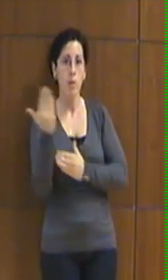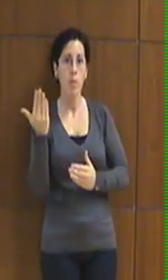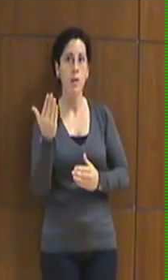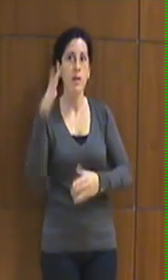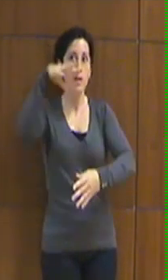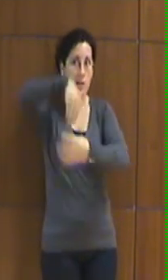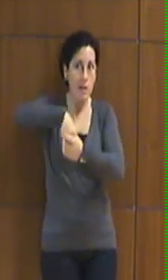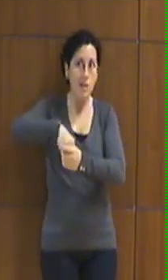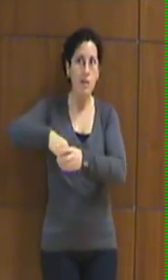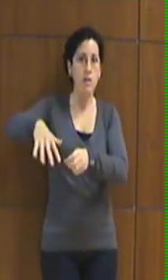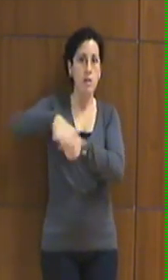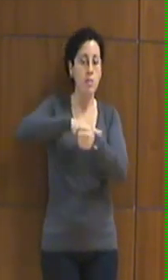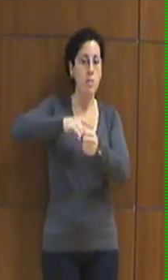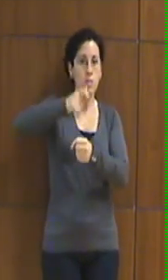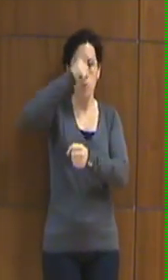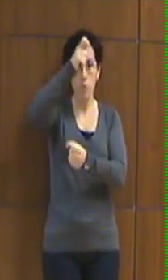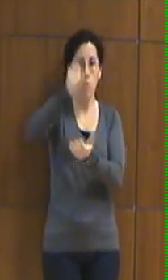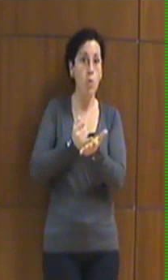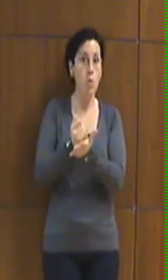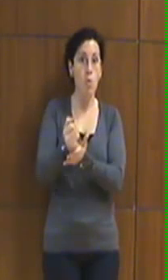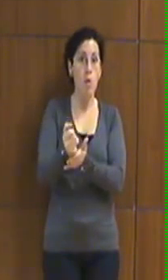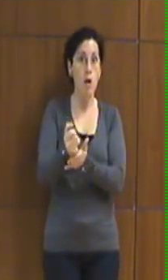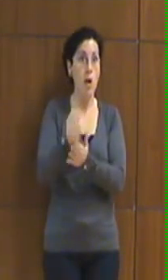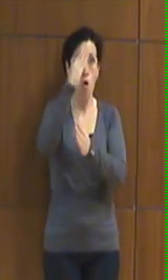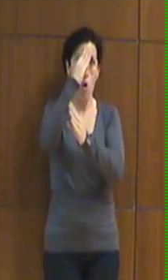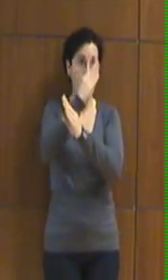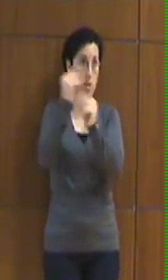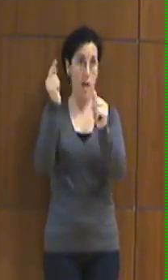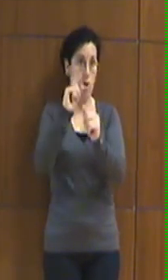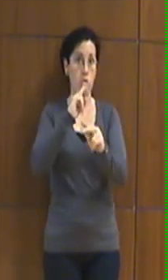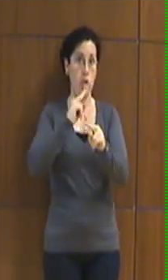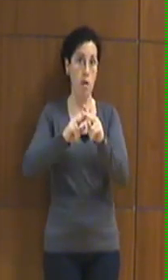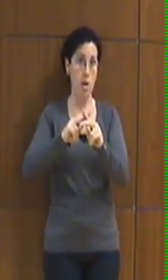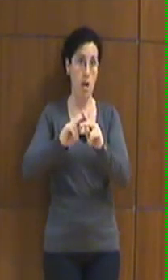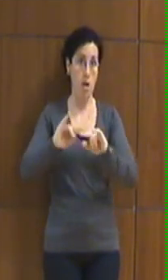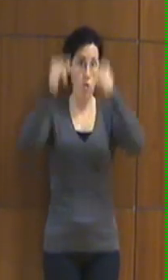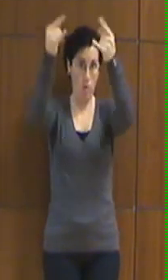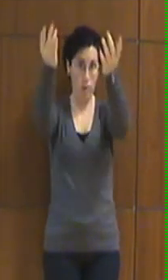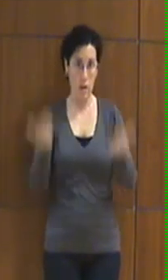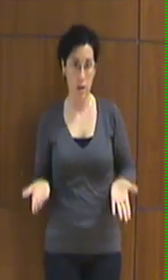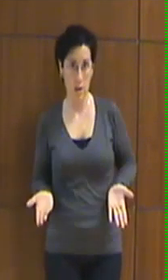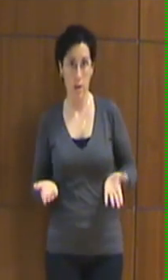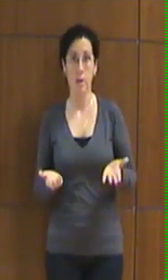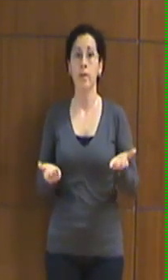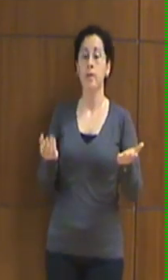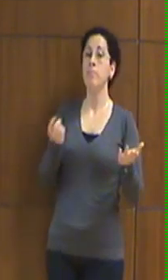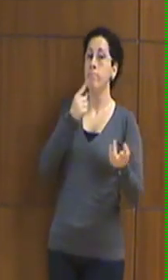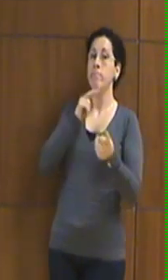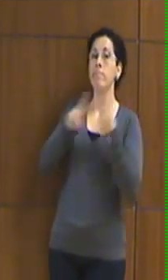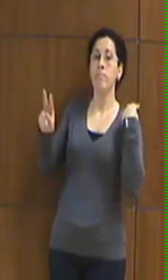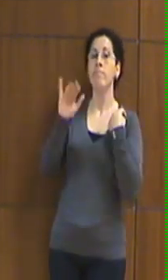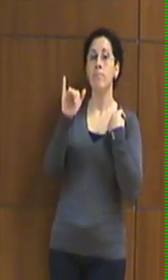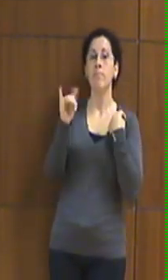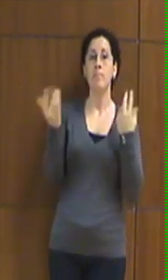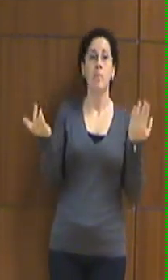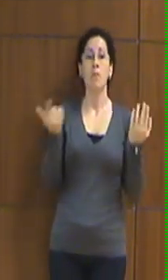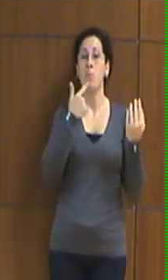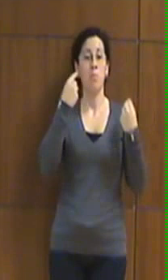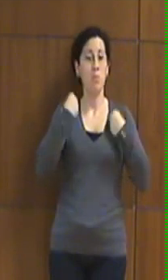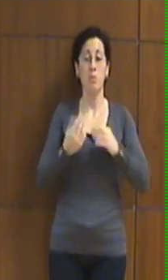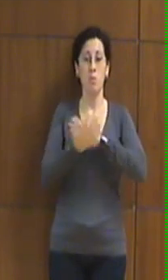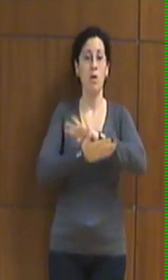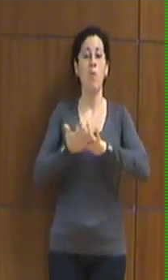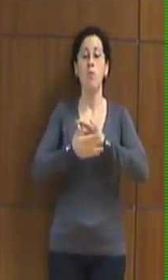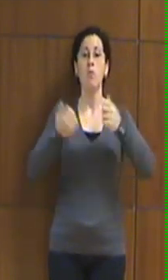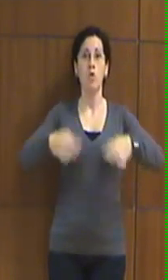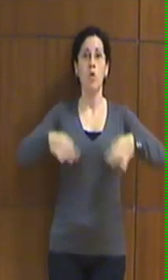rural está no olvidada, sino más que olvidada. Claro, pero fíjate, ahí lo que siempre dice Juan Luis de la normalización. Es verdad que a las